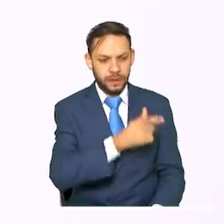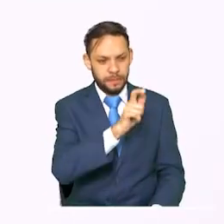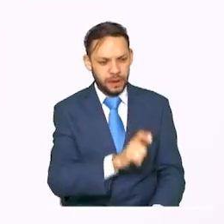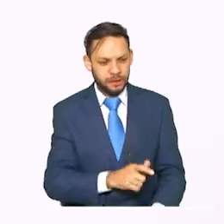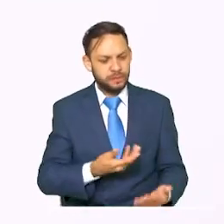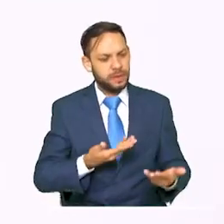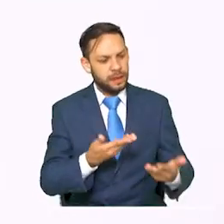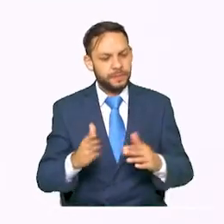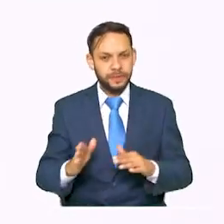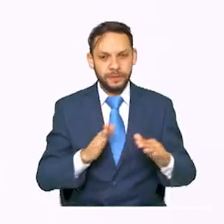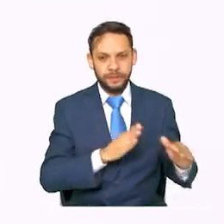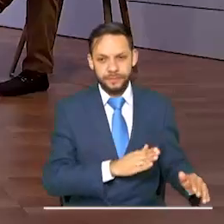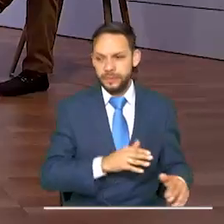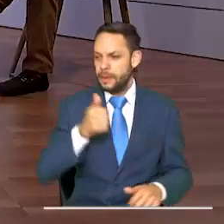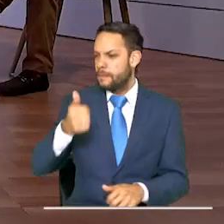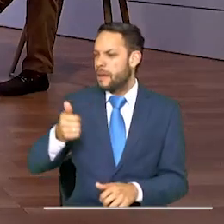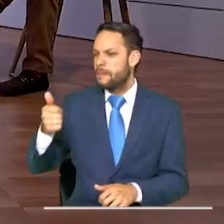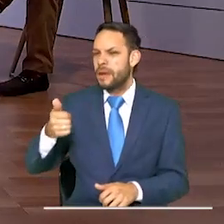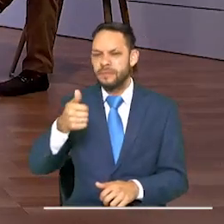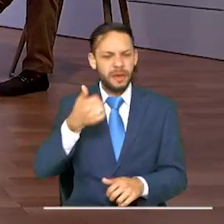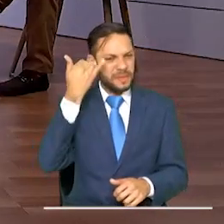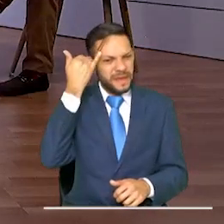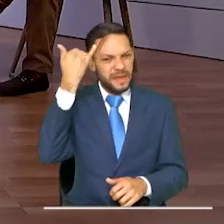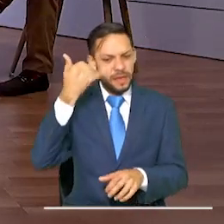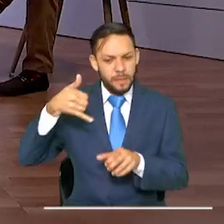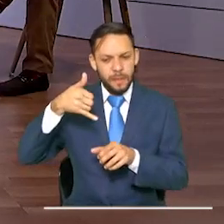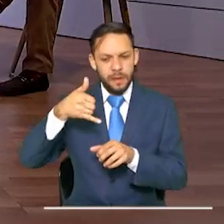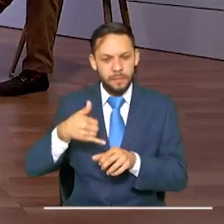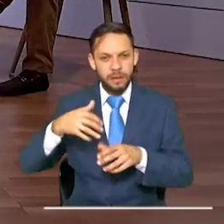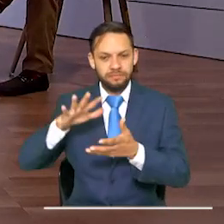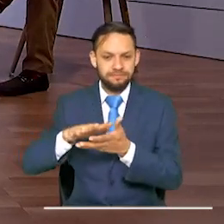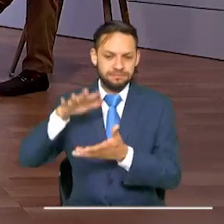hacen ustedes en el laboratorio para decir, bueno, me llegó un bulto de marihuana